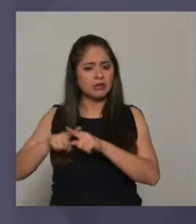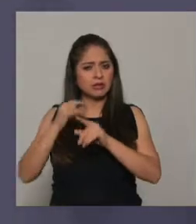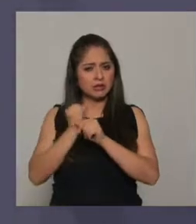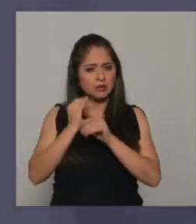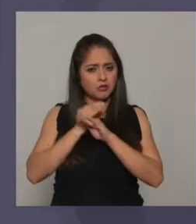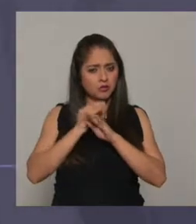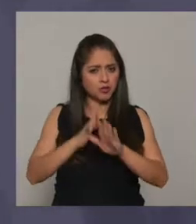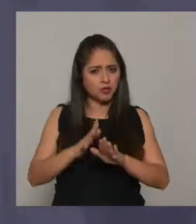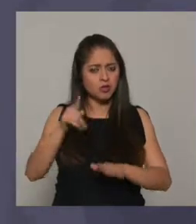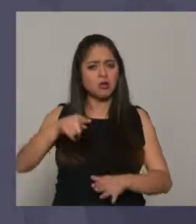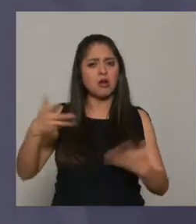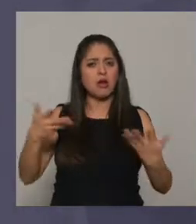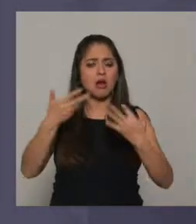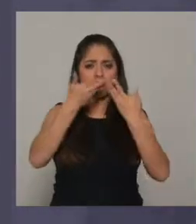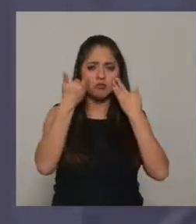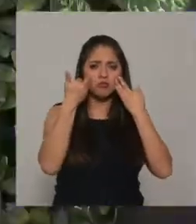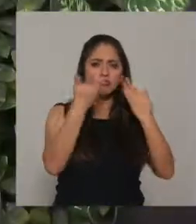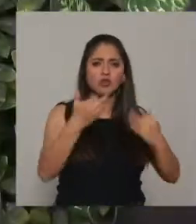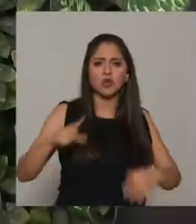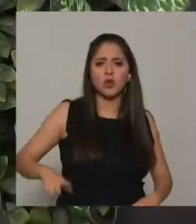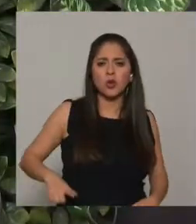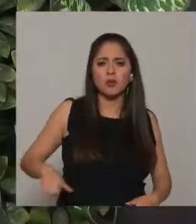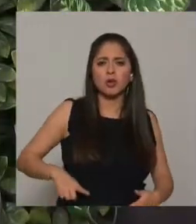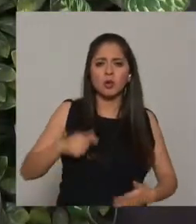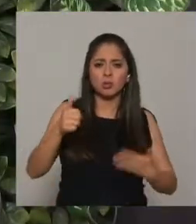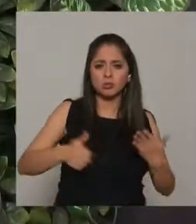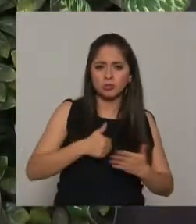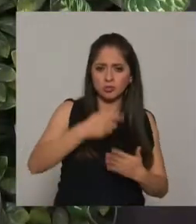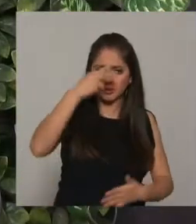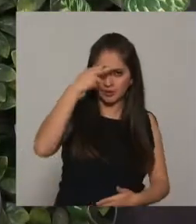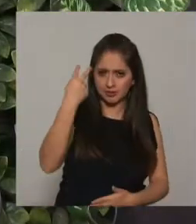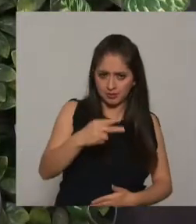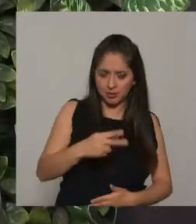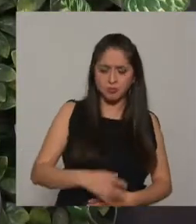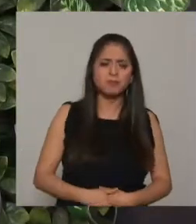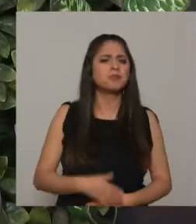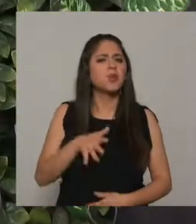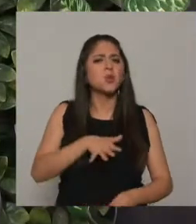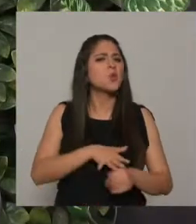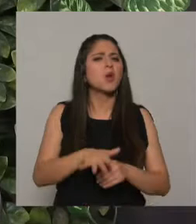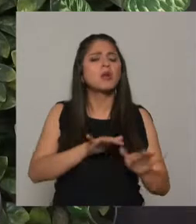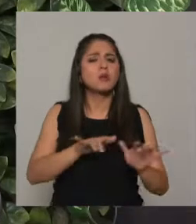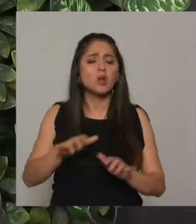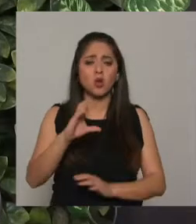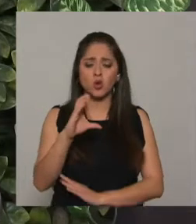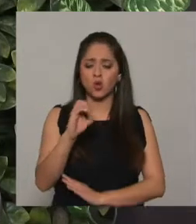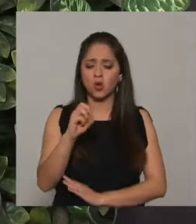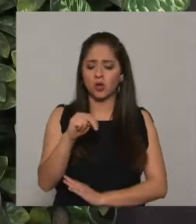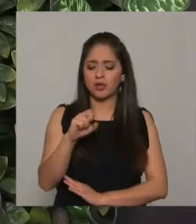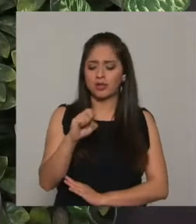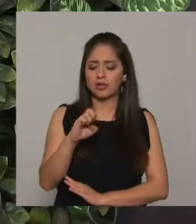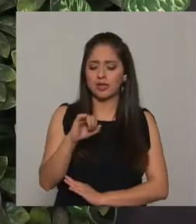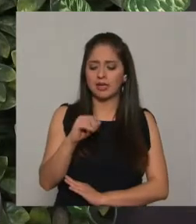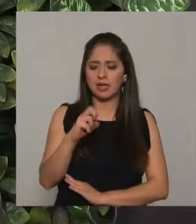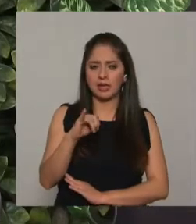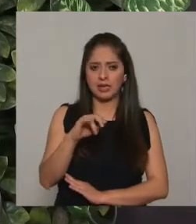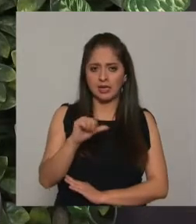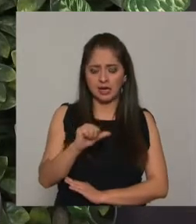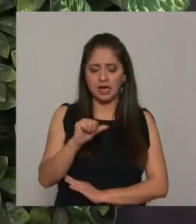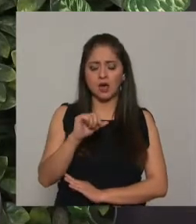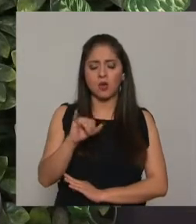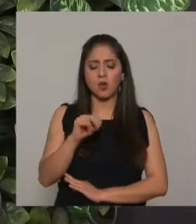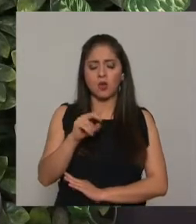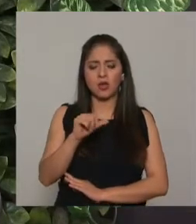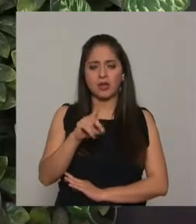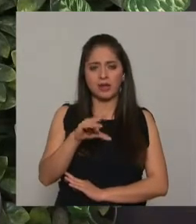se realizan ante el gobierno de la ciudad. Sí. ¿Y cuál es la página? Consejería Jurídica y Trámites y Servicios.